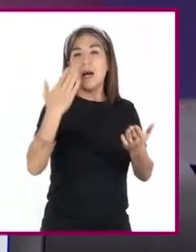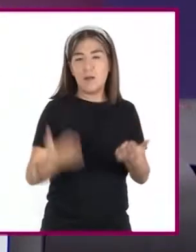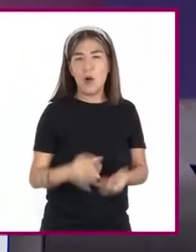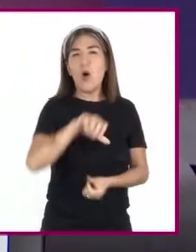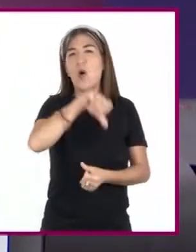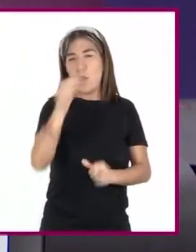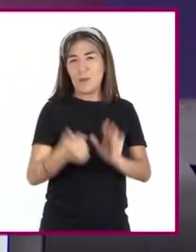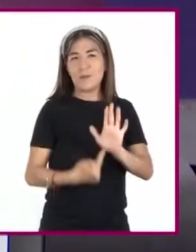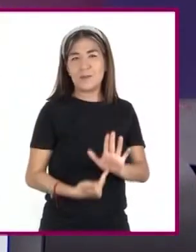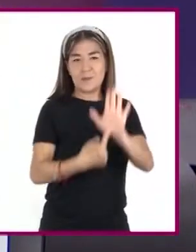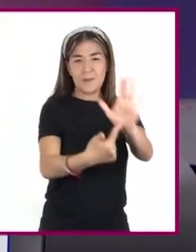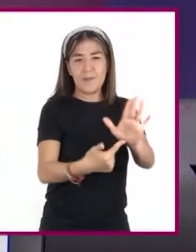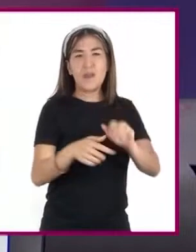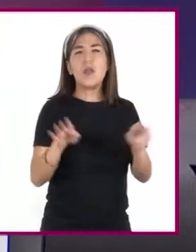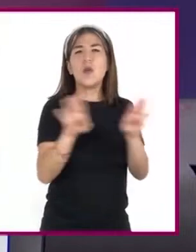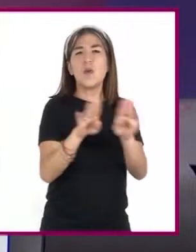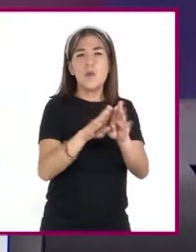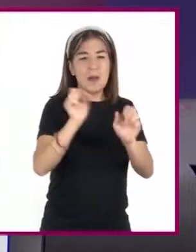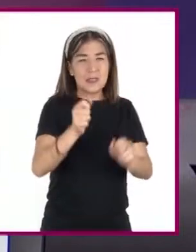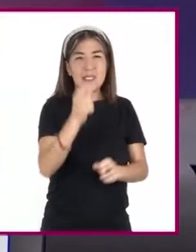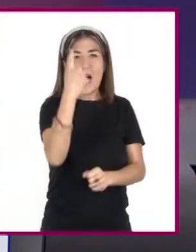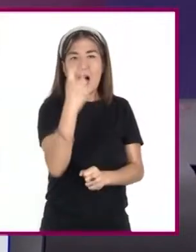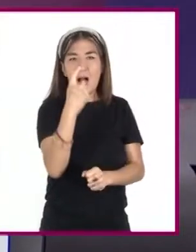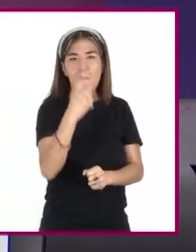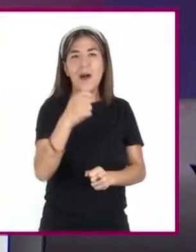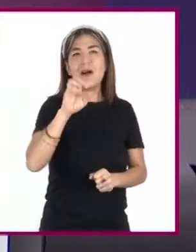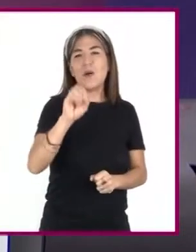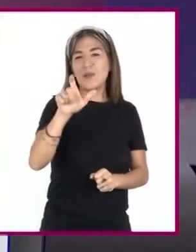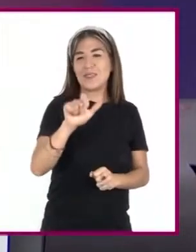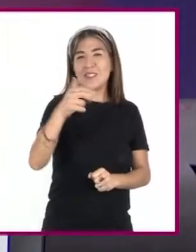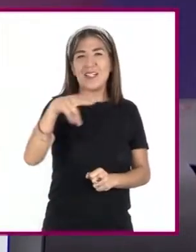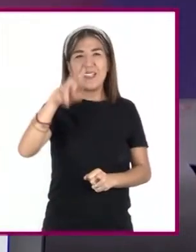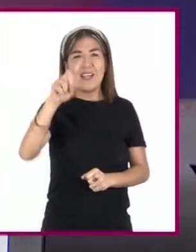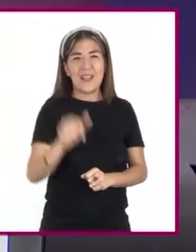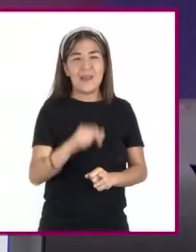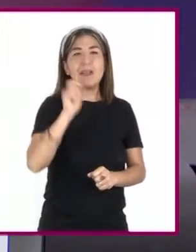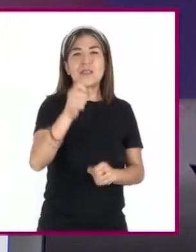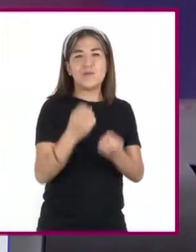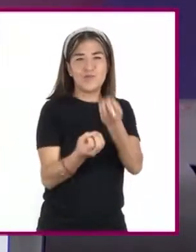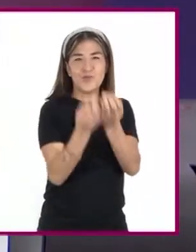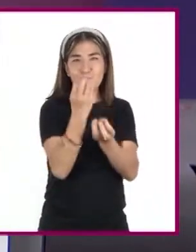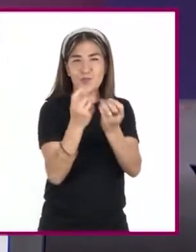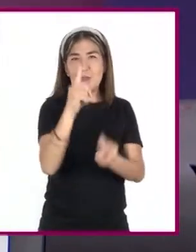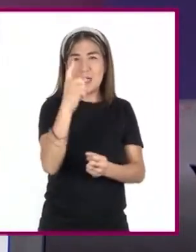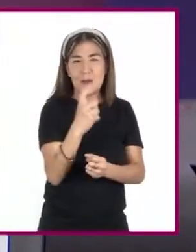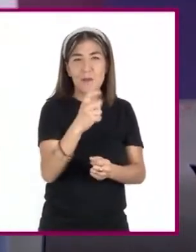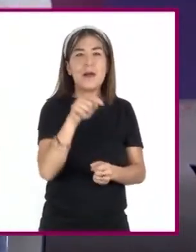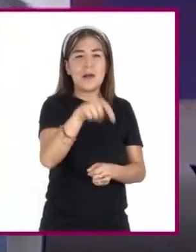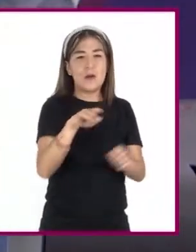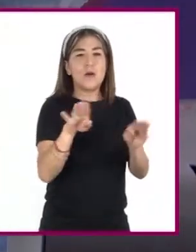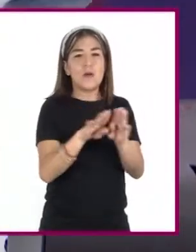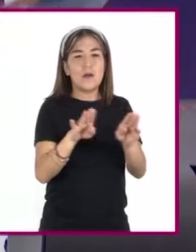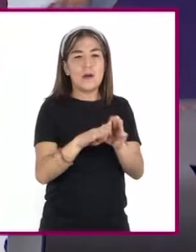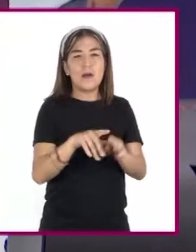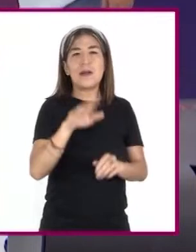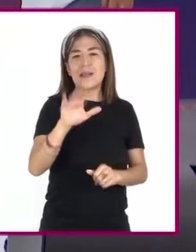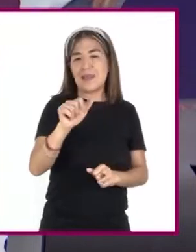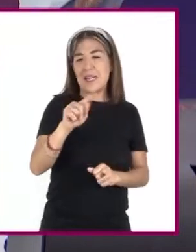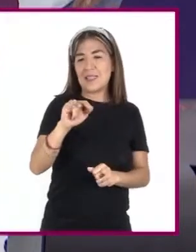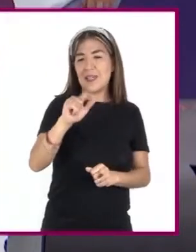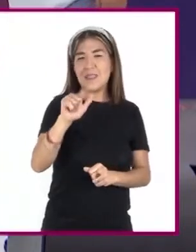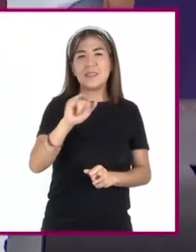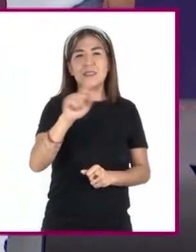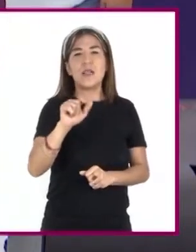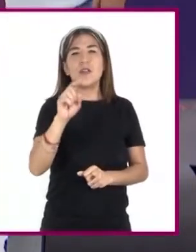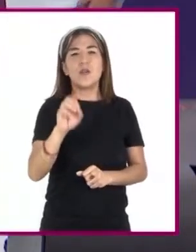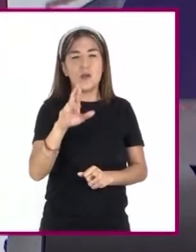a presentar la descomposición del agua oxigenada en agua y en oxígeno. Utilizaremos como catalizador el óxido